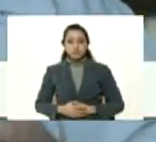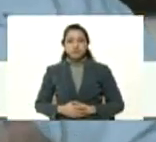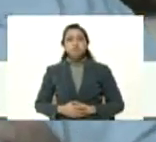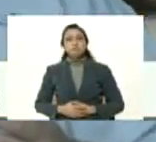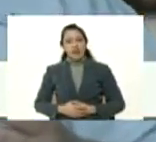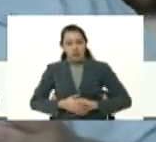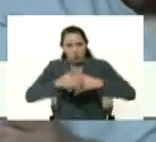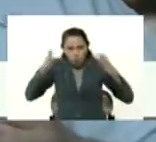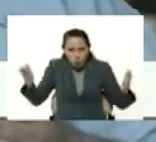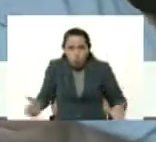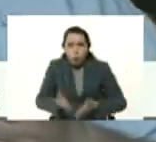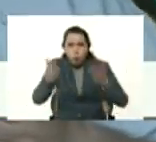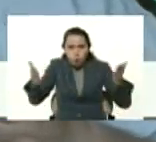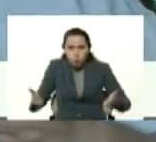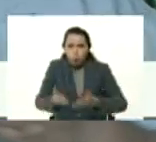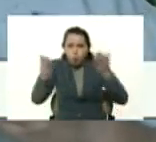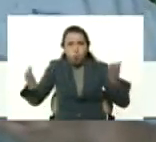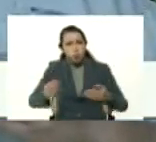optimizar,